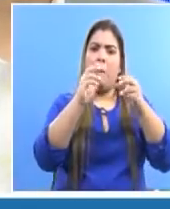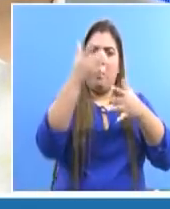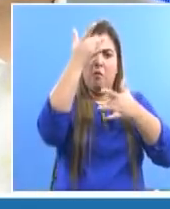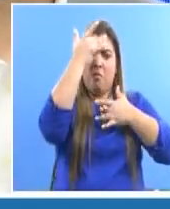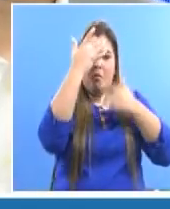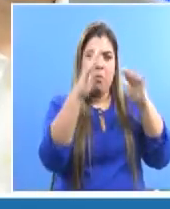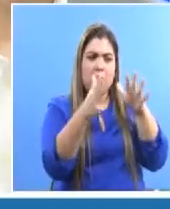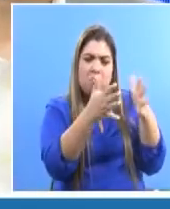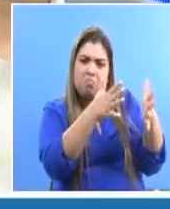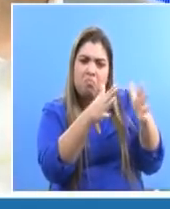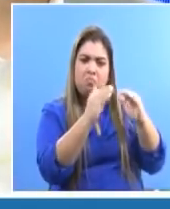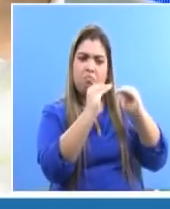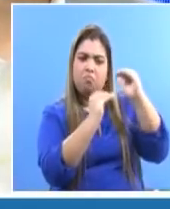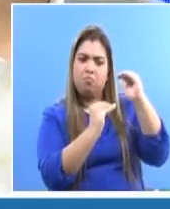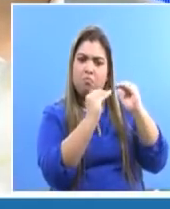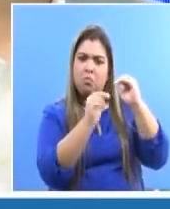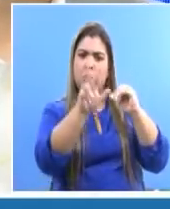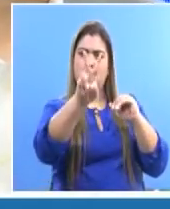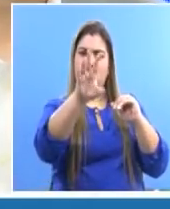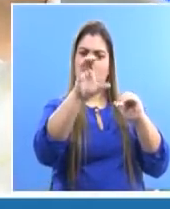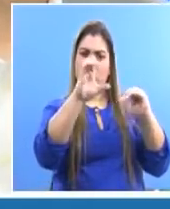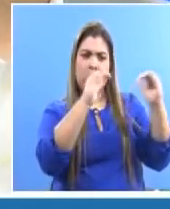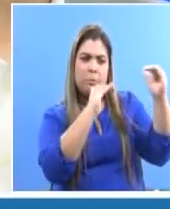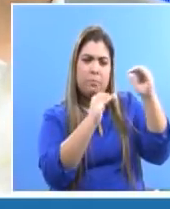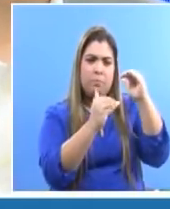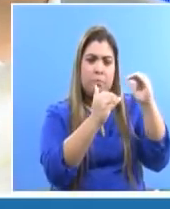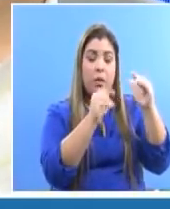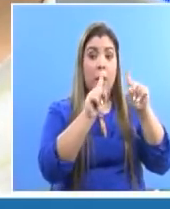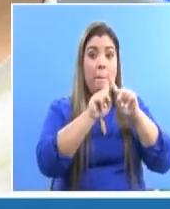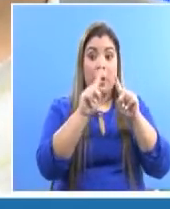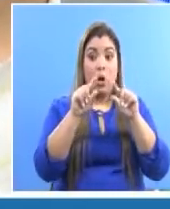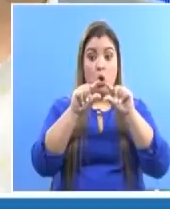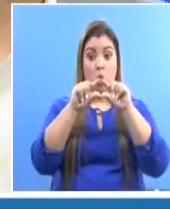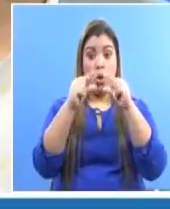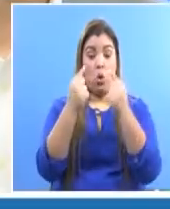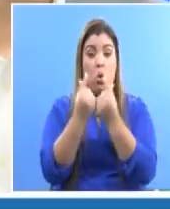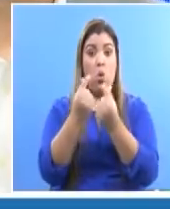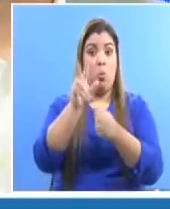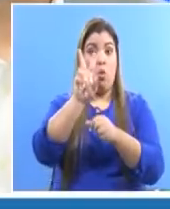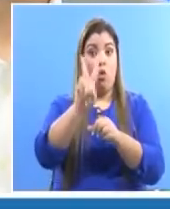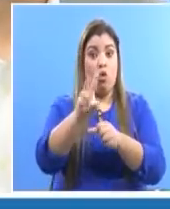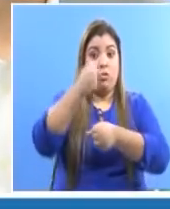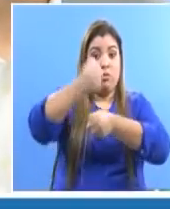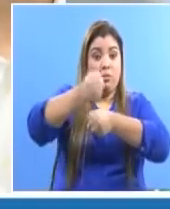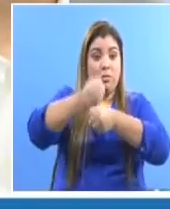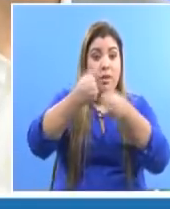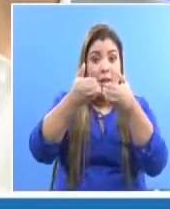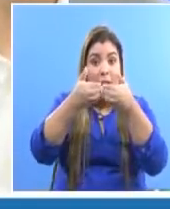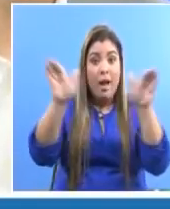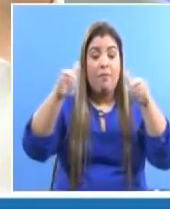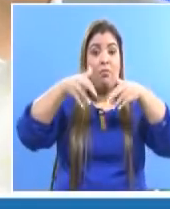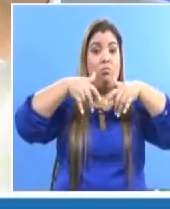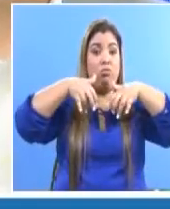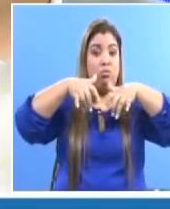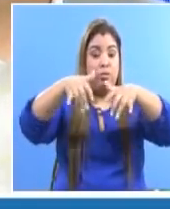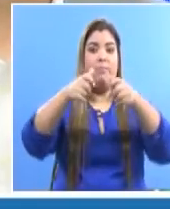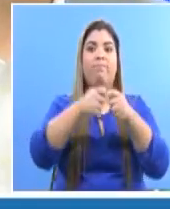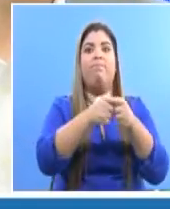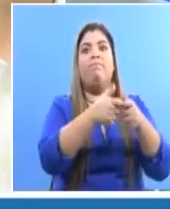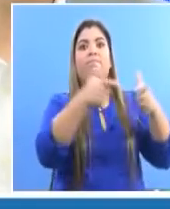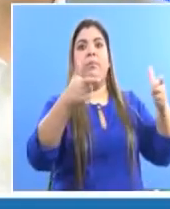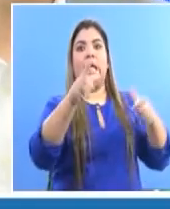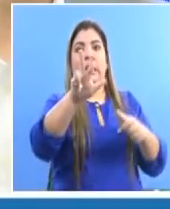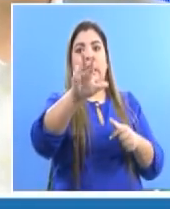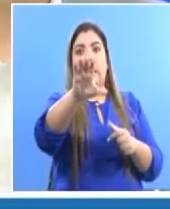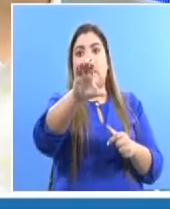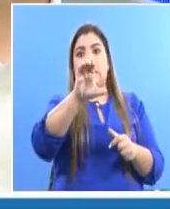de 200, pero a partir de ahí ese promedio de casos que se reportan por día ha alcanzado el nivel de 300 e